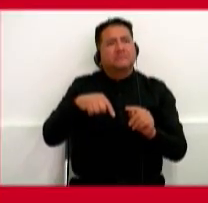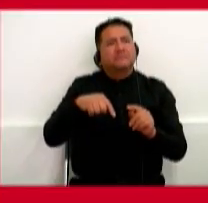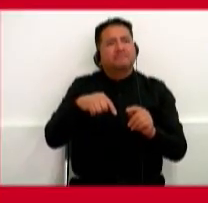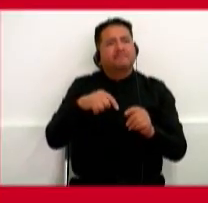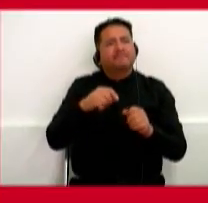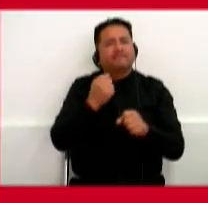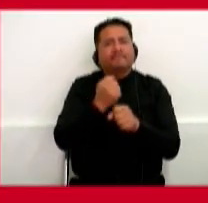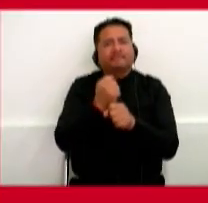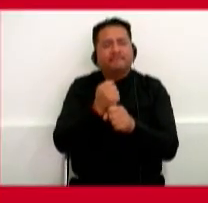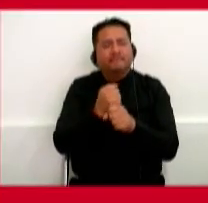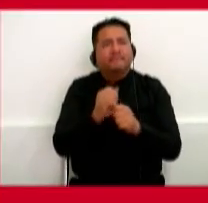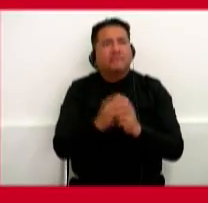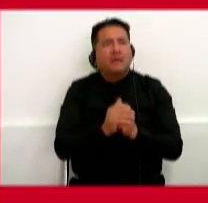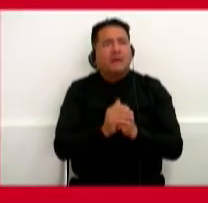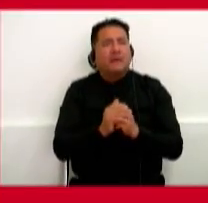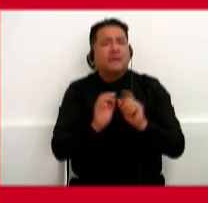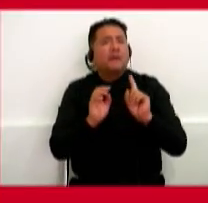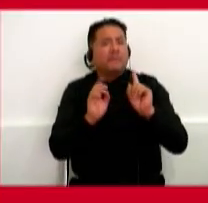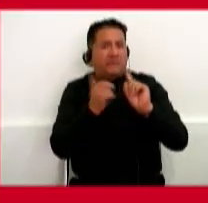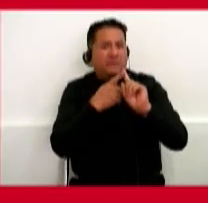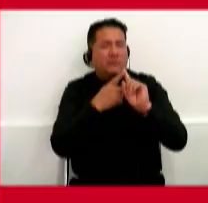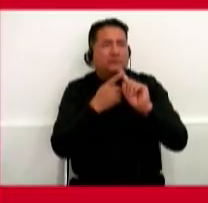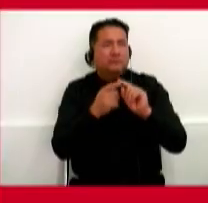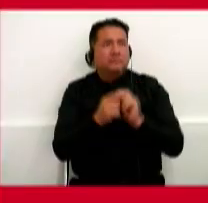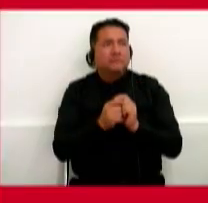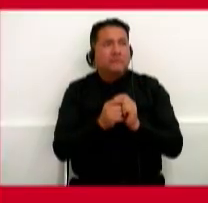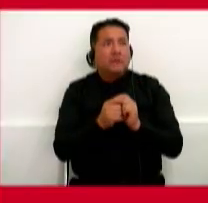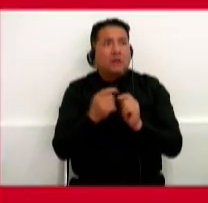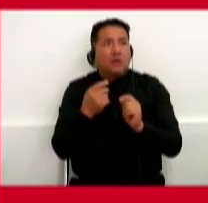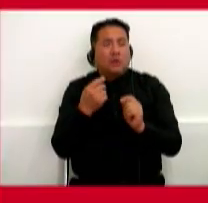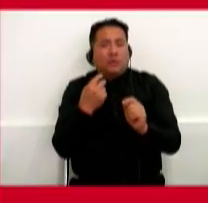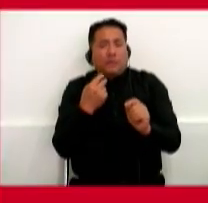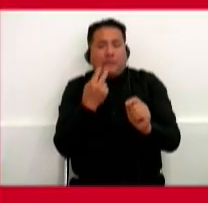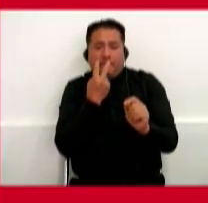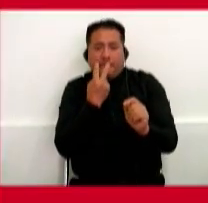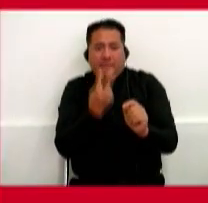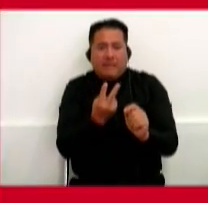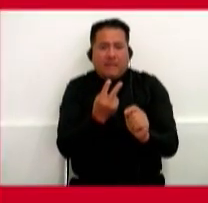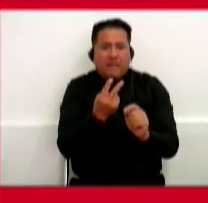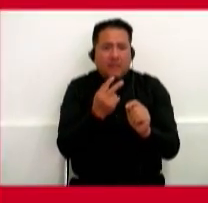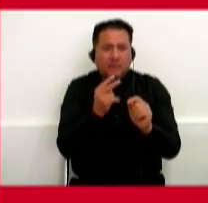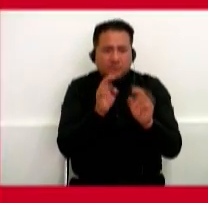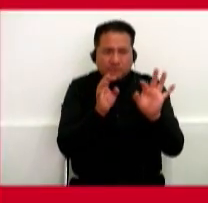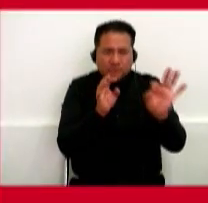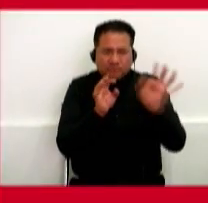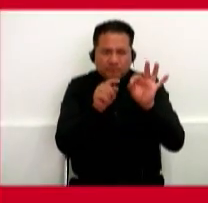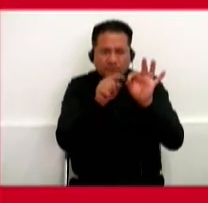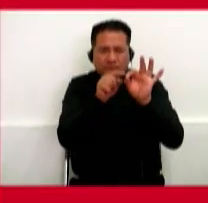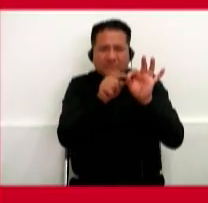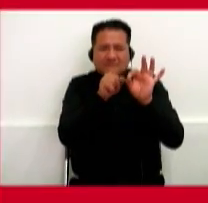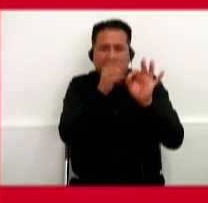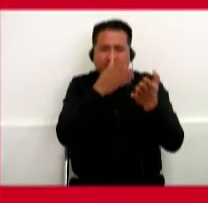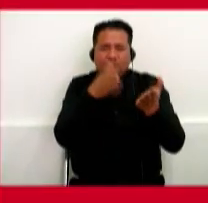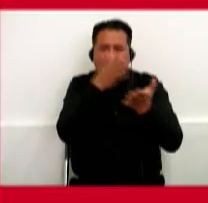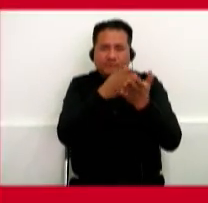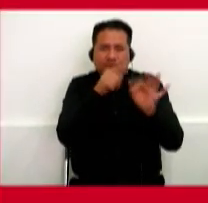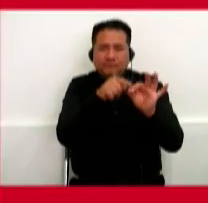Finalmente lo que teníamos identificado era el problema. La flota de acarreo, que es el corazón de la parte